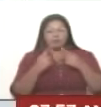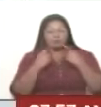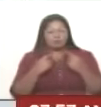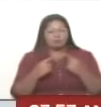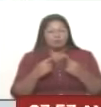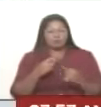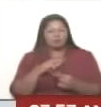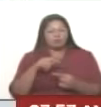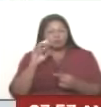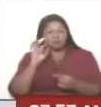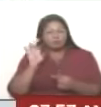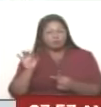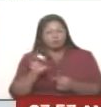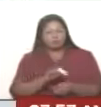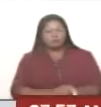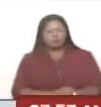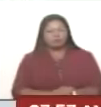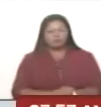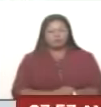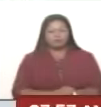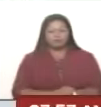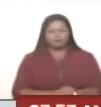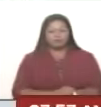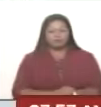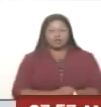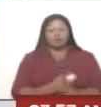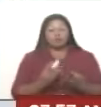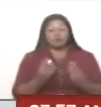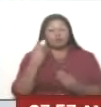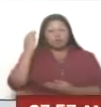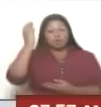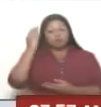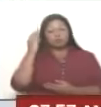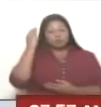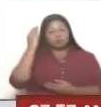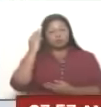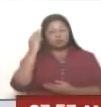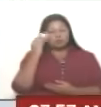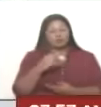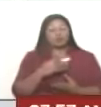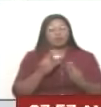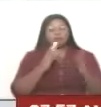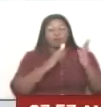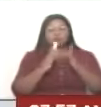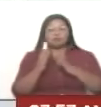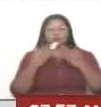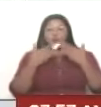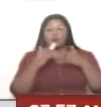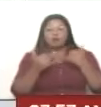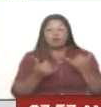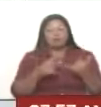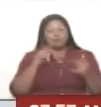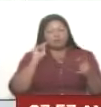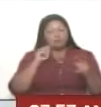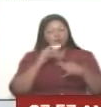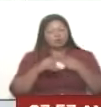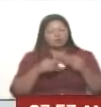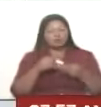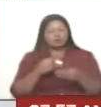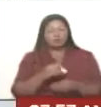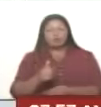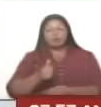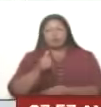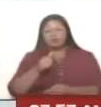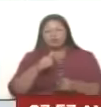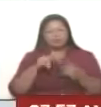para nuestro pueblo. Mucha conciencia y mucha organización popular frente a cualquier